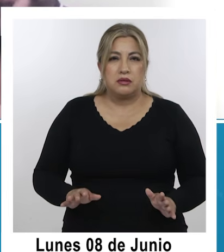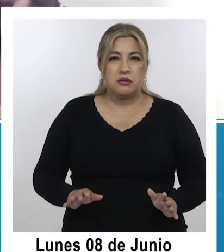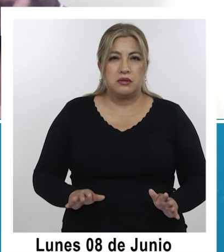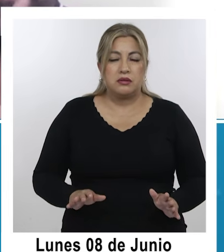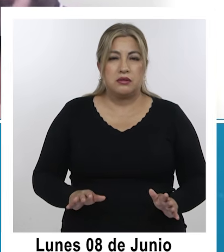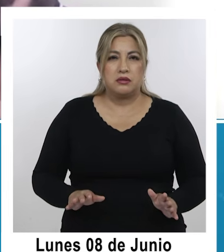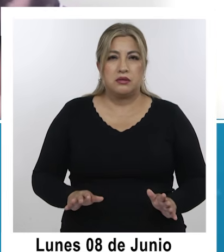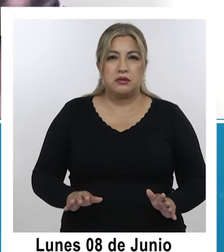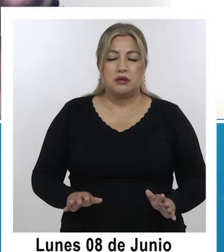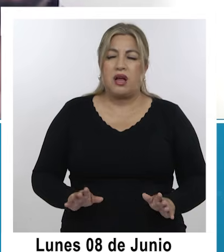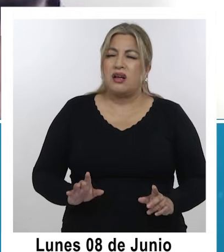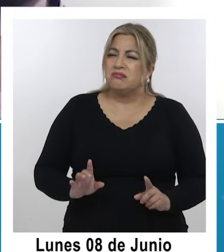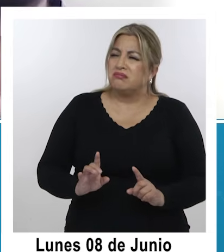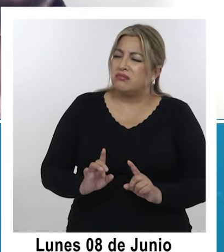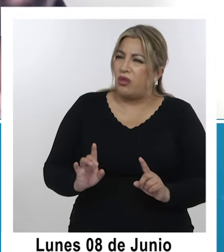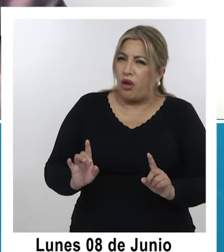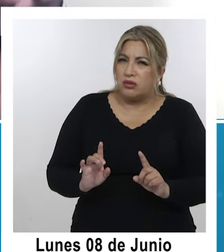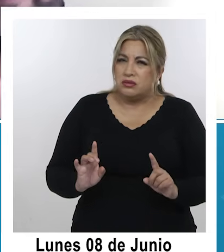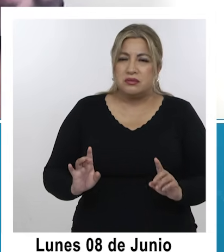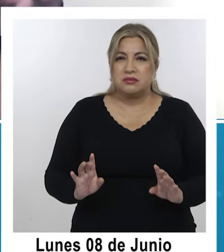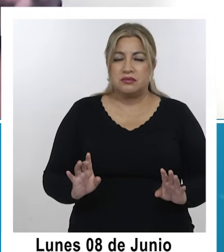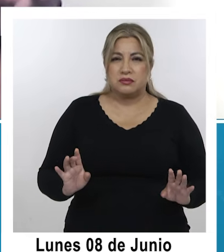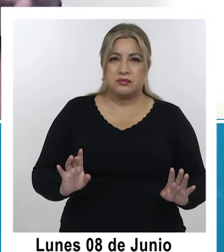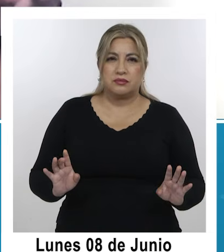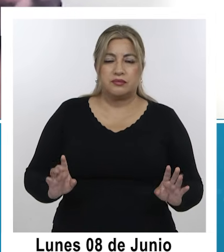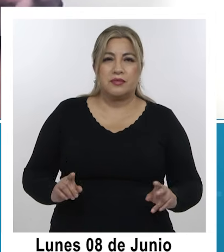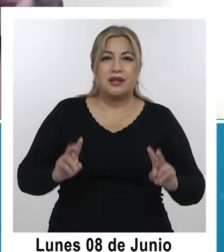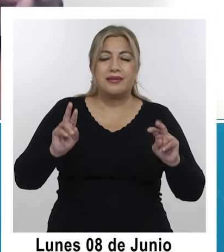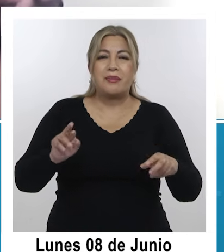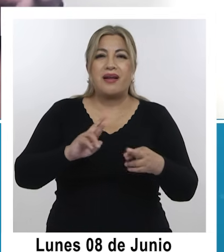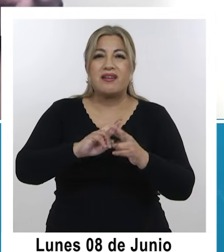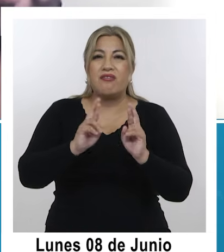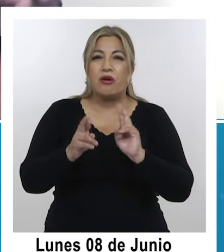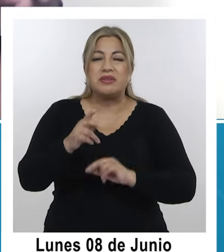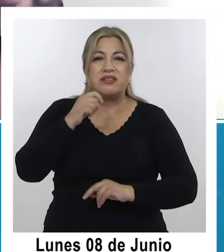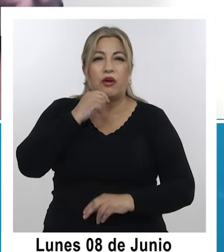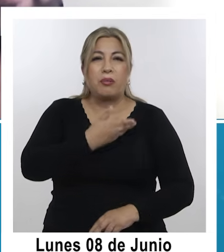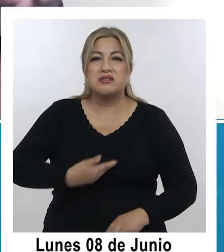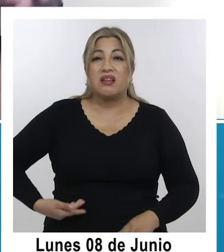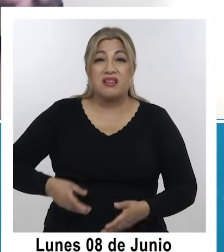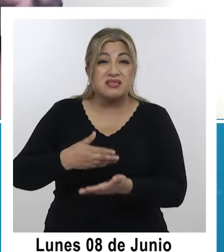No hay candados para eso, Ya. la reforma no se ha hecho para eso,